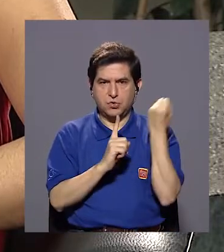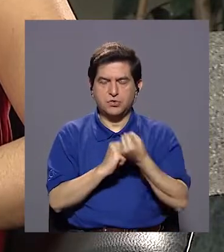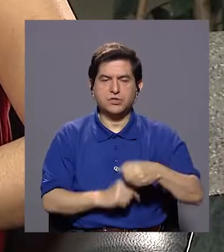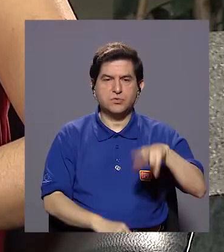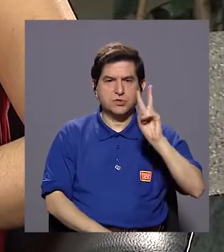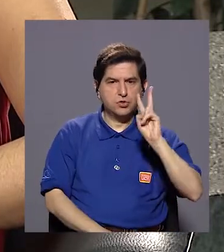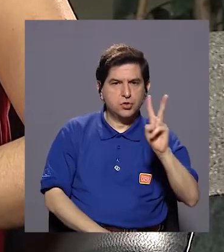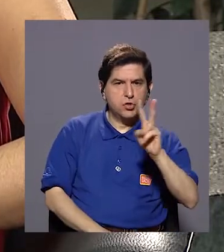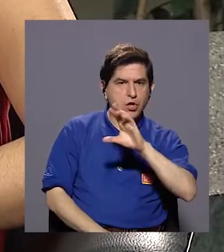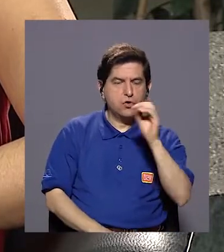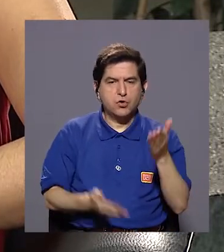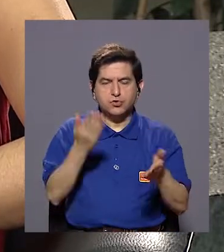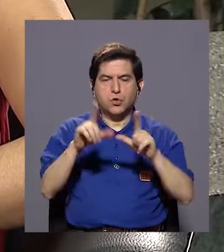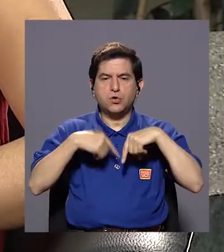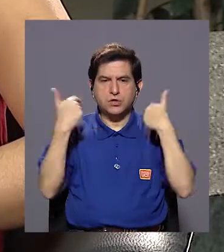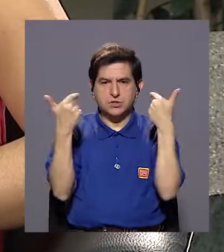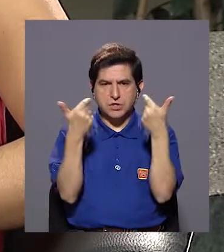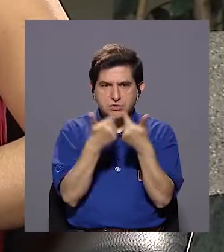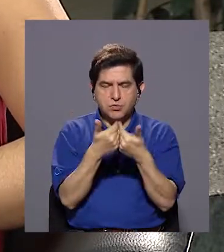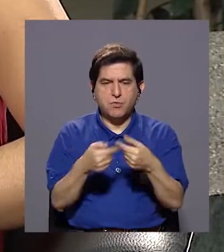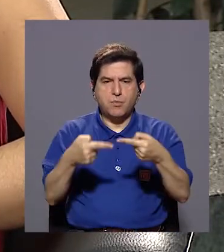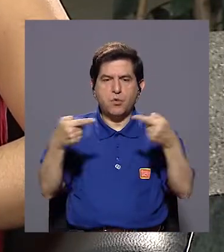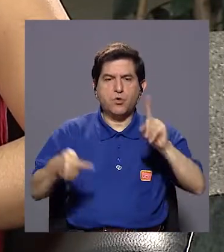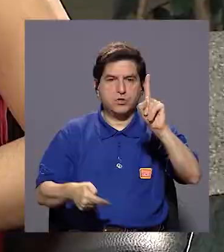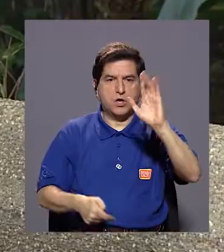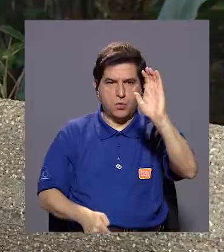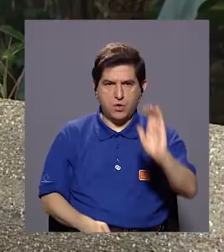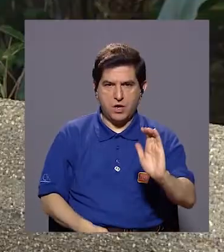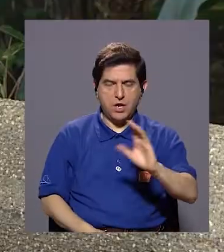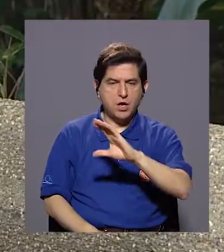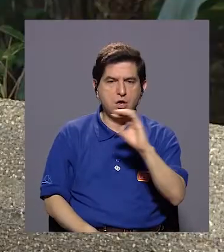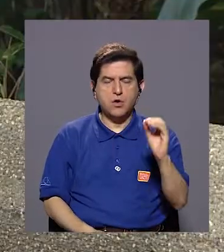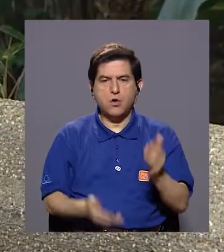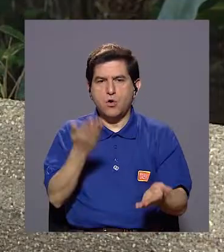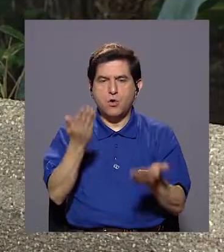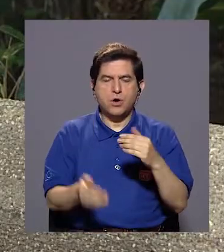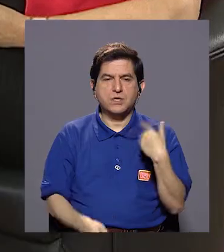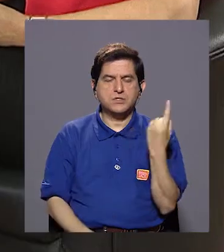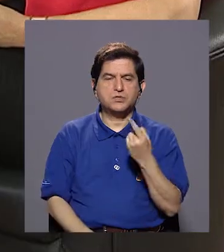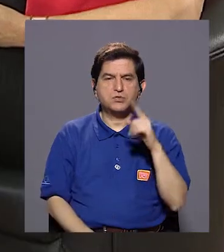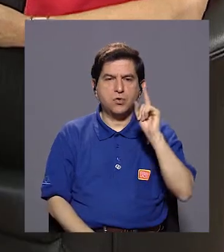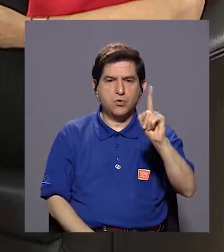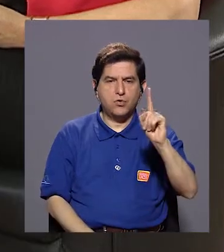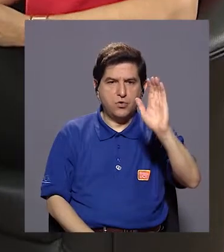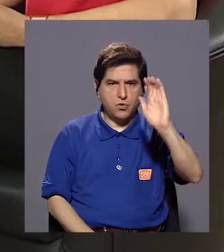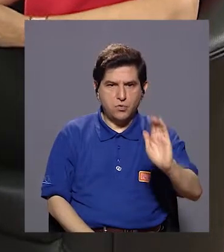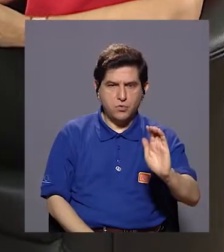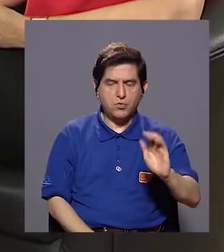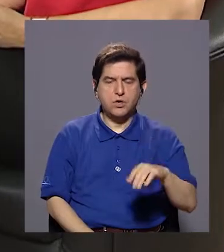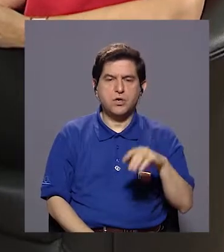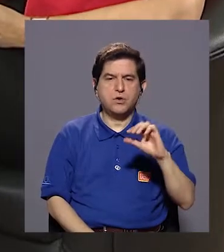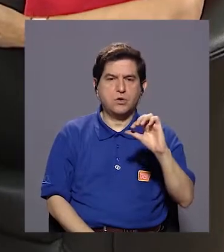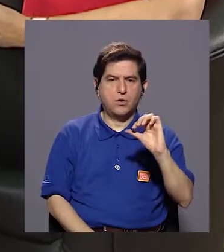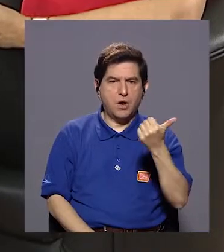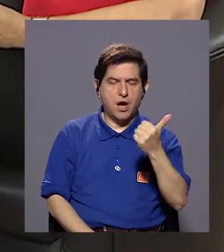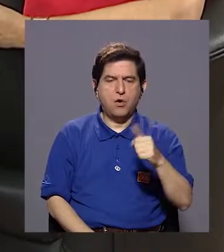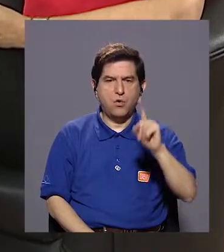de dos, o puede ser de un grupo para a un niño, o si es solo de un niño a un niño, o de una niña a una niña, o